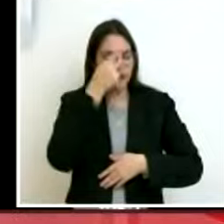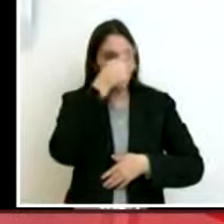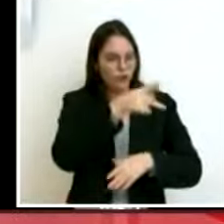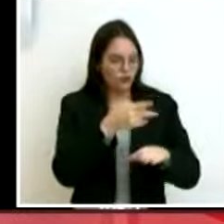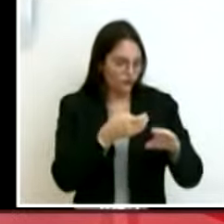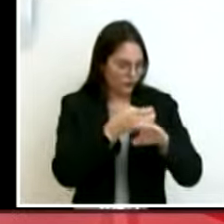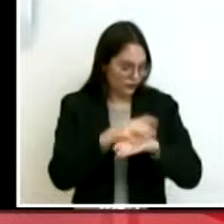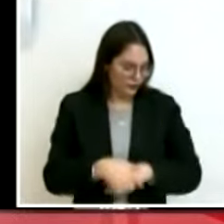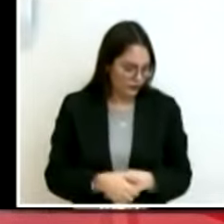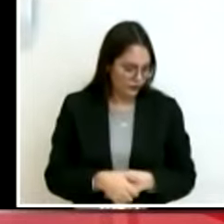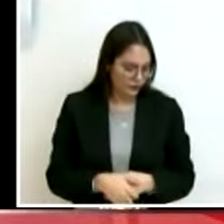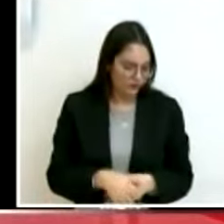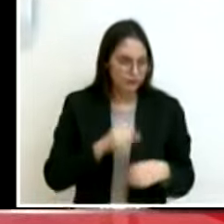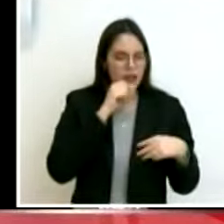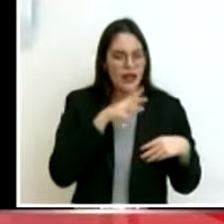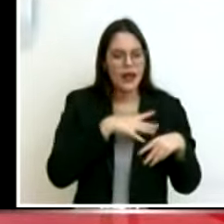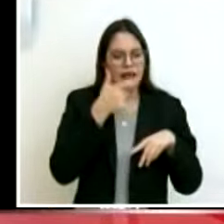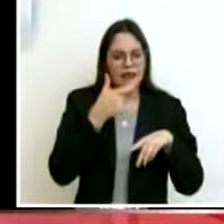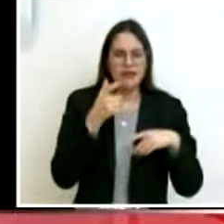dinero se le da